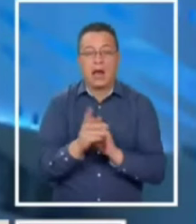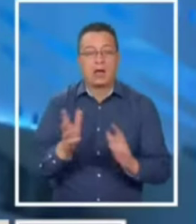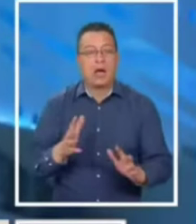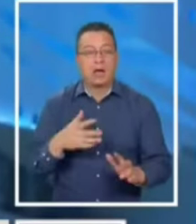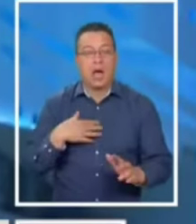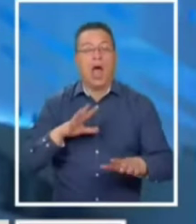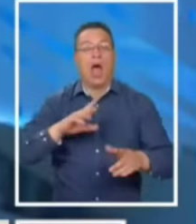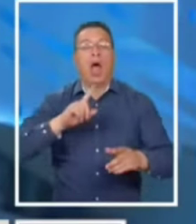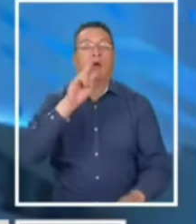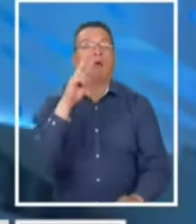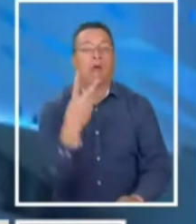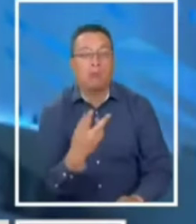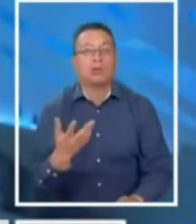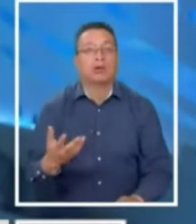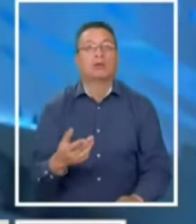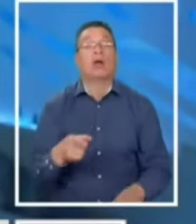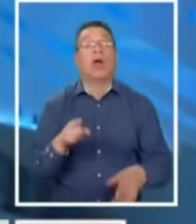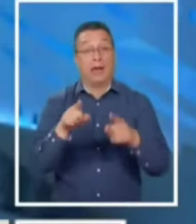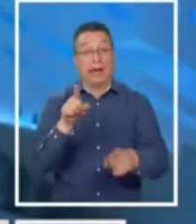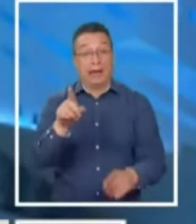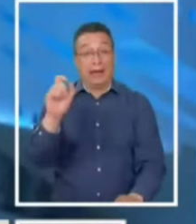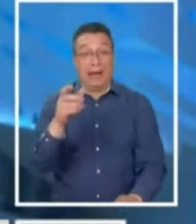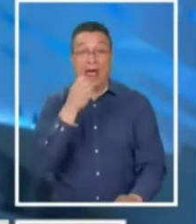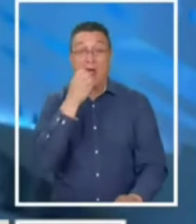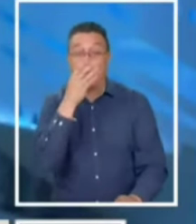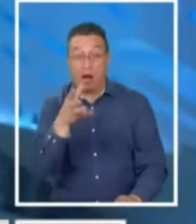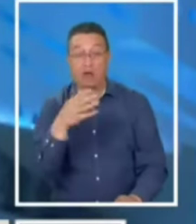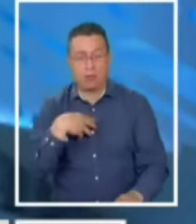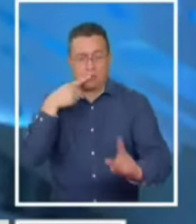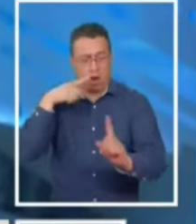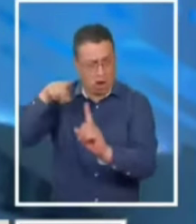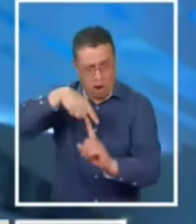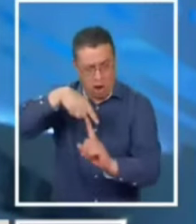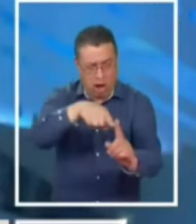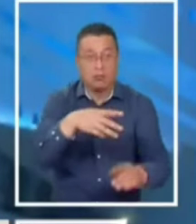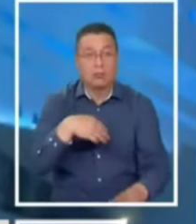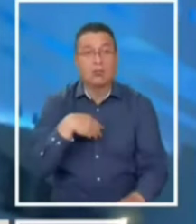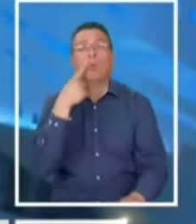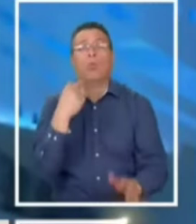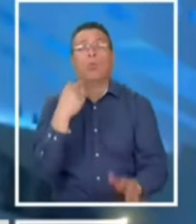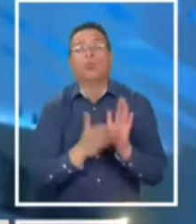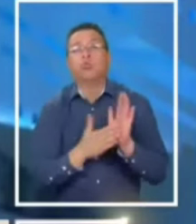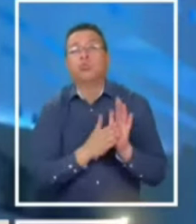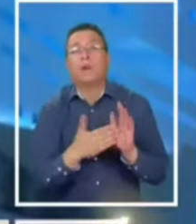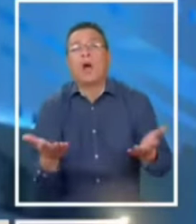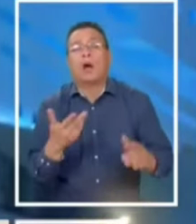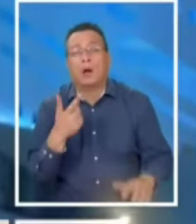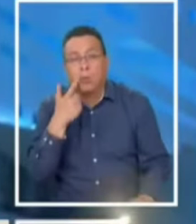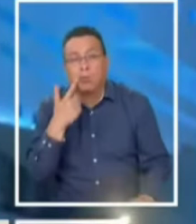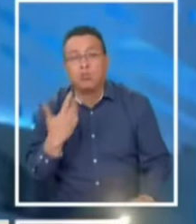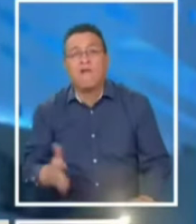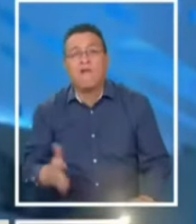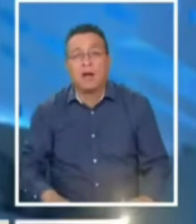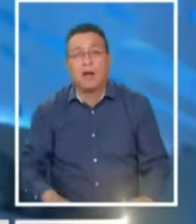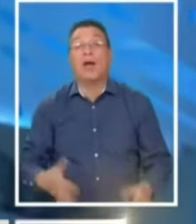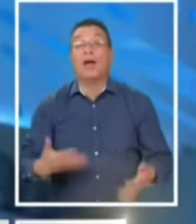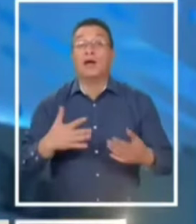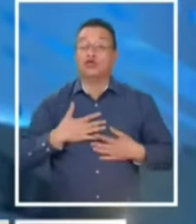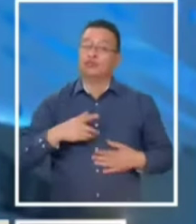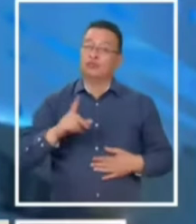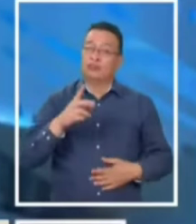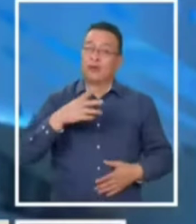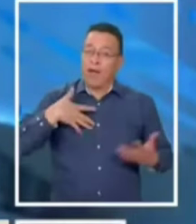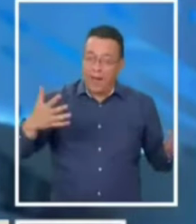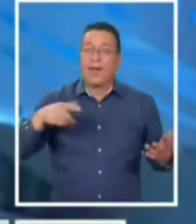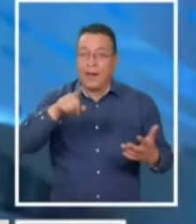actúan cuando él habla y dice los vamos a perseguir Bueno yo no quiero ver en los hechos Yo no yo no yo no lo quiero